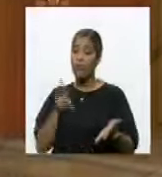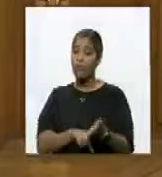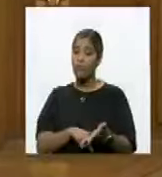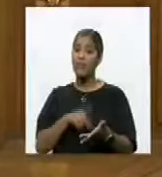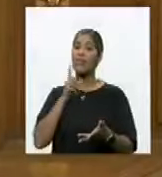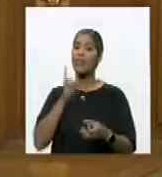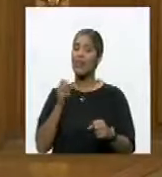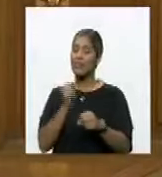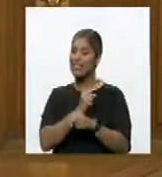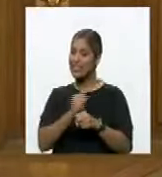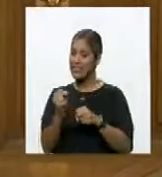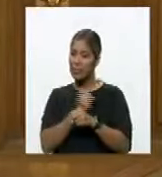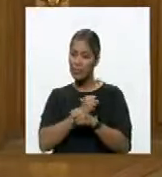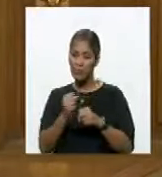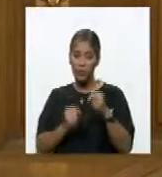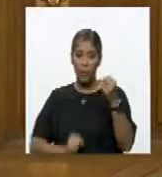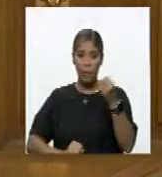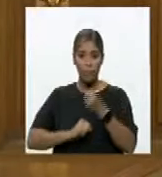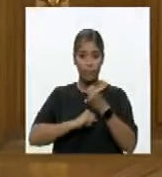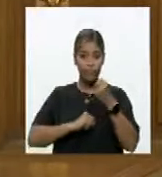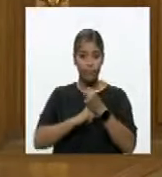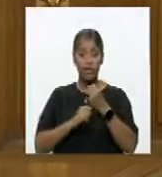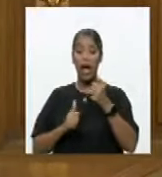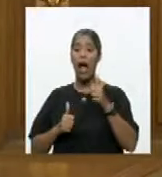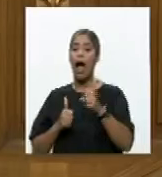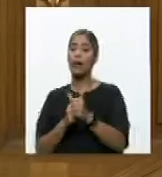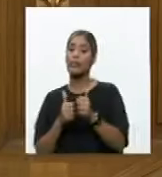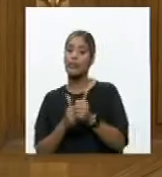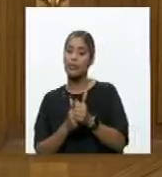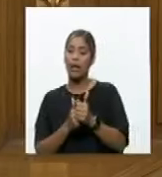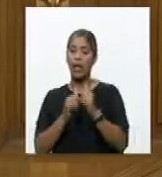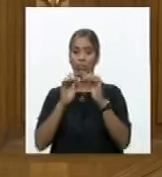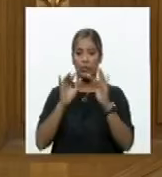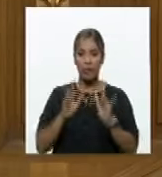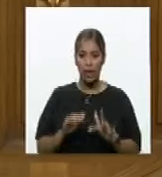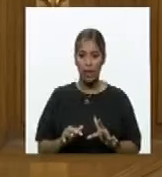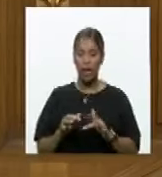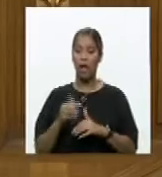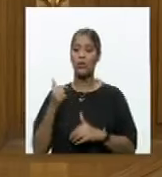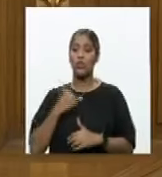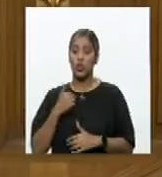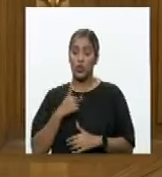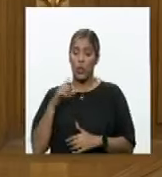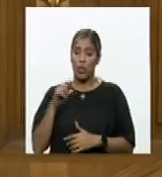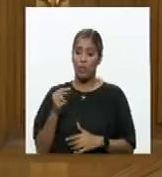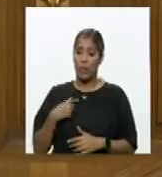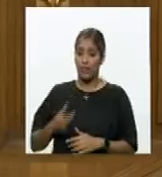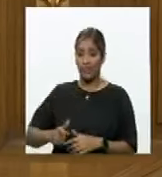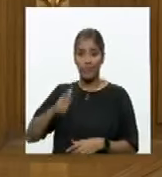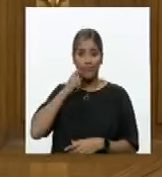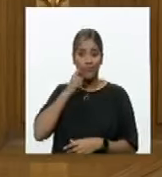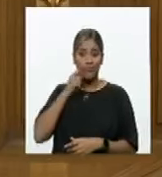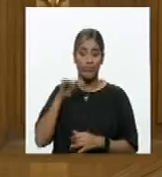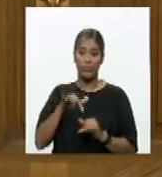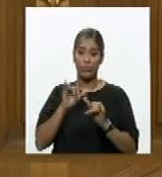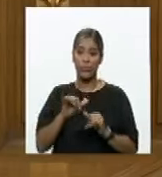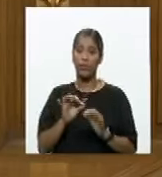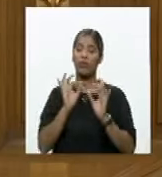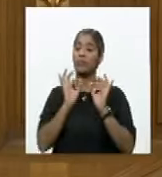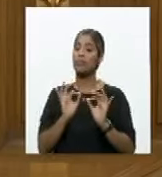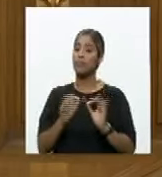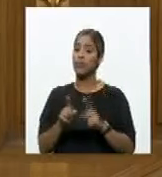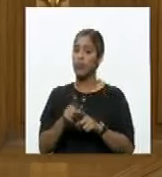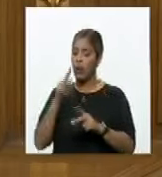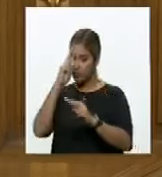un trabajo de los asistentes parlamentarios, del trabajo de la Secretaría, y yo que estuve en ese cargo lo sé, que es justamente